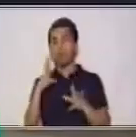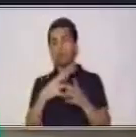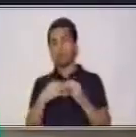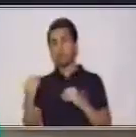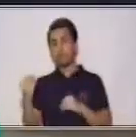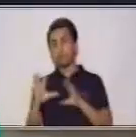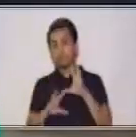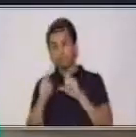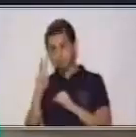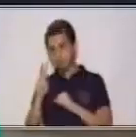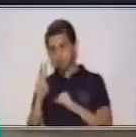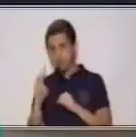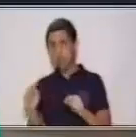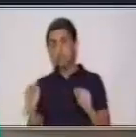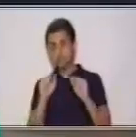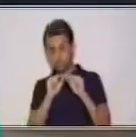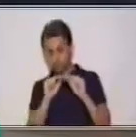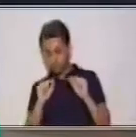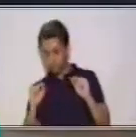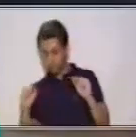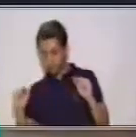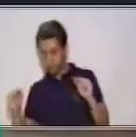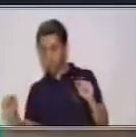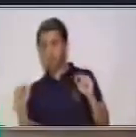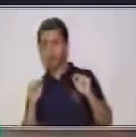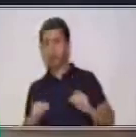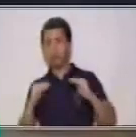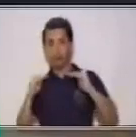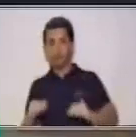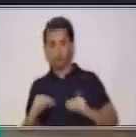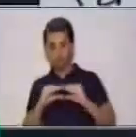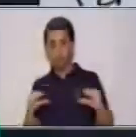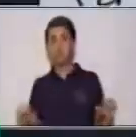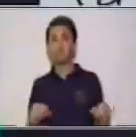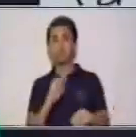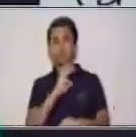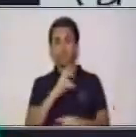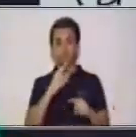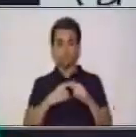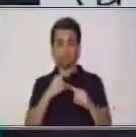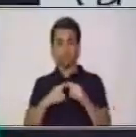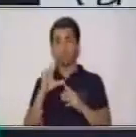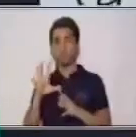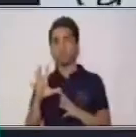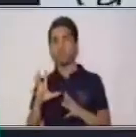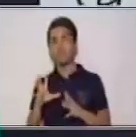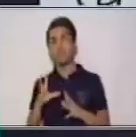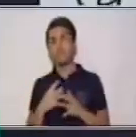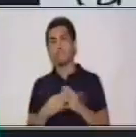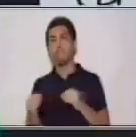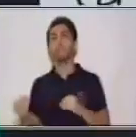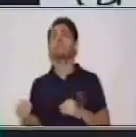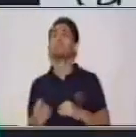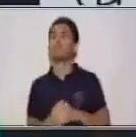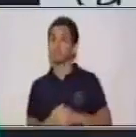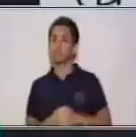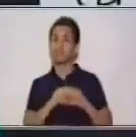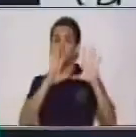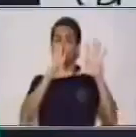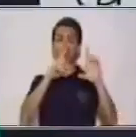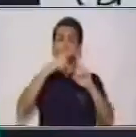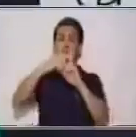y dividido la multiplicación de los denominadores, 3 por 5. Entonces vamos a tener 10 más